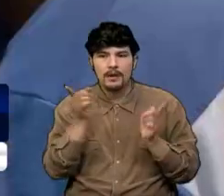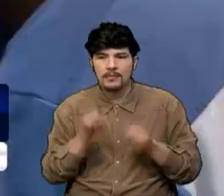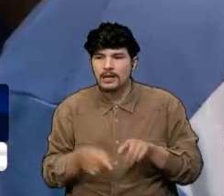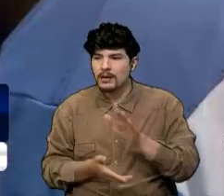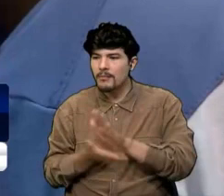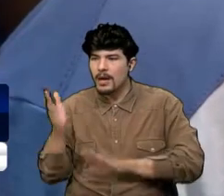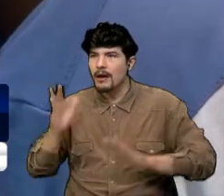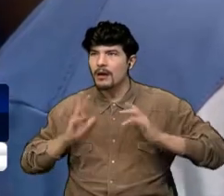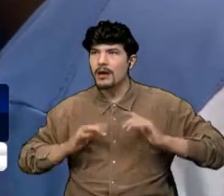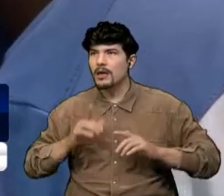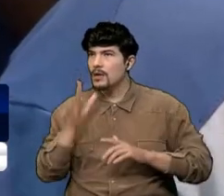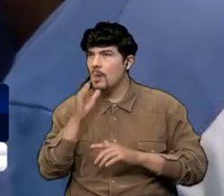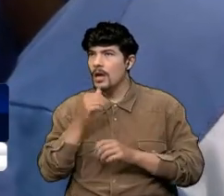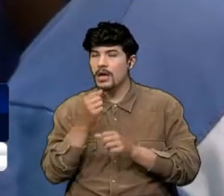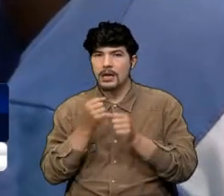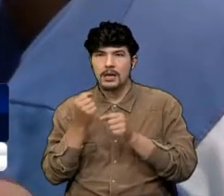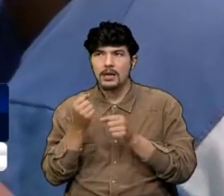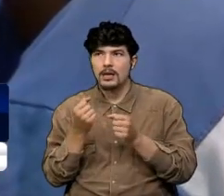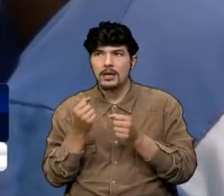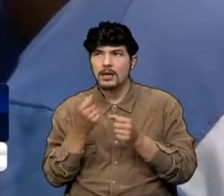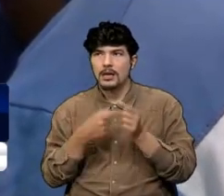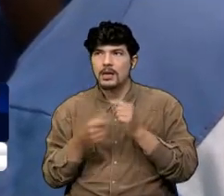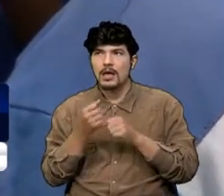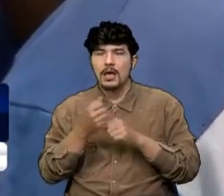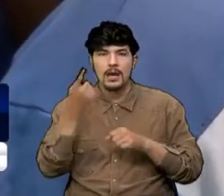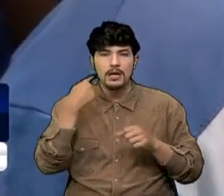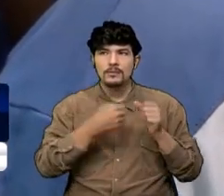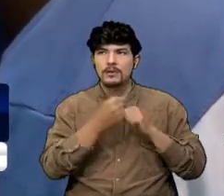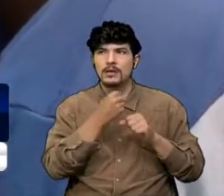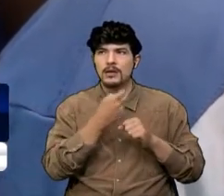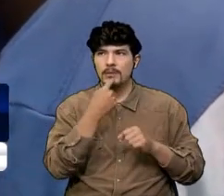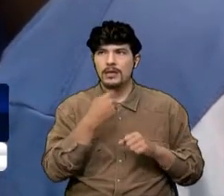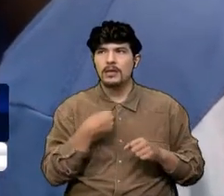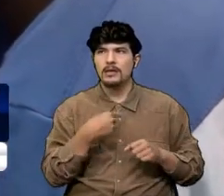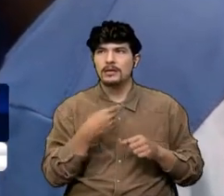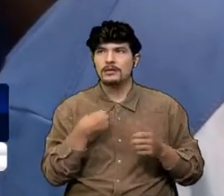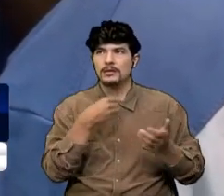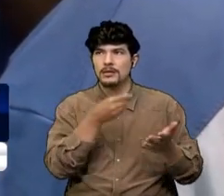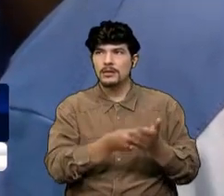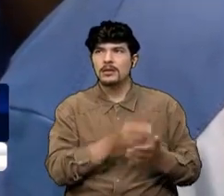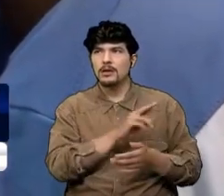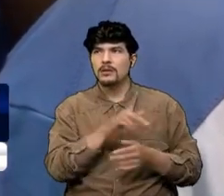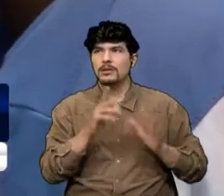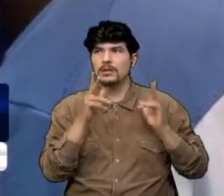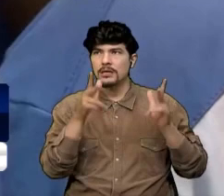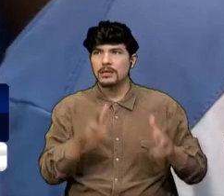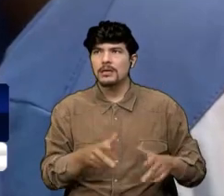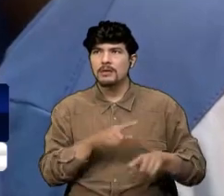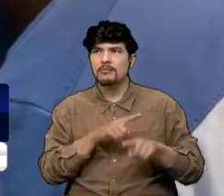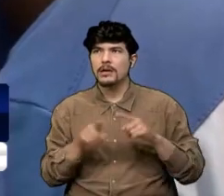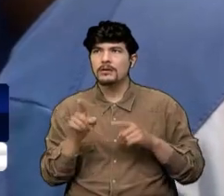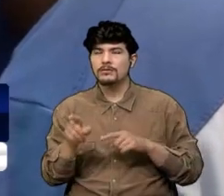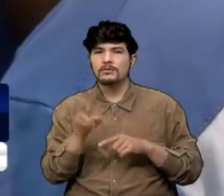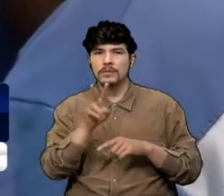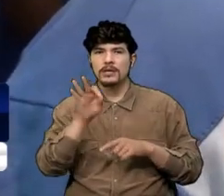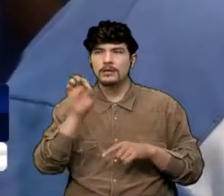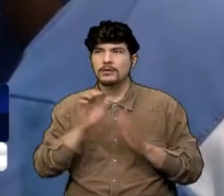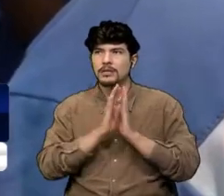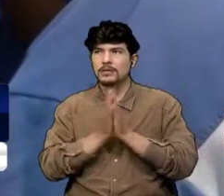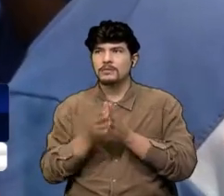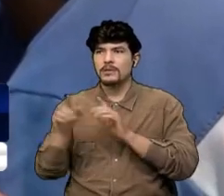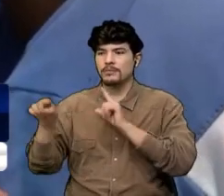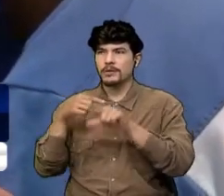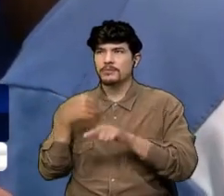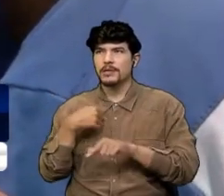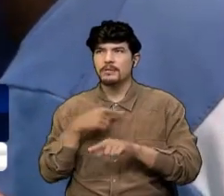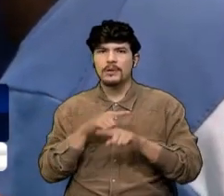hay dinero. El año pasado me dijeron que saliera a vacaciones y que me pagaban unas y las otras en descanso, y que el 28 de diciembre me consignaban